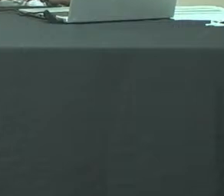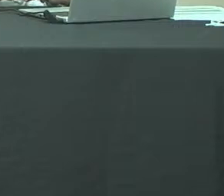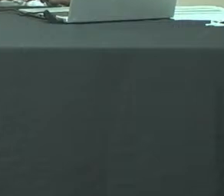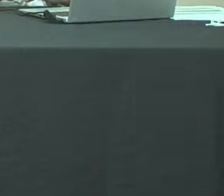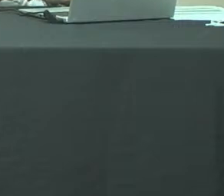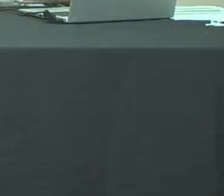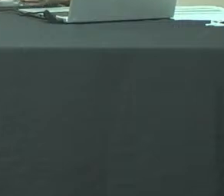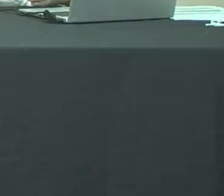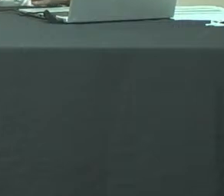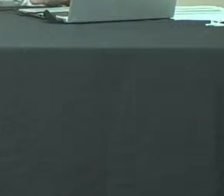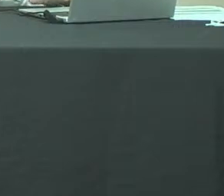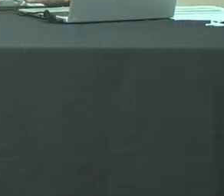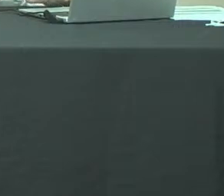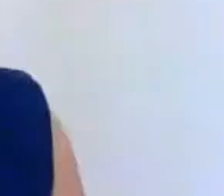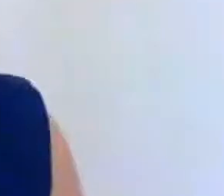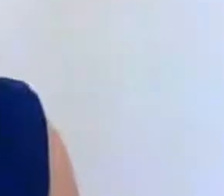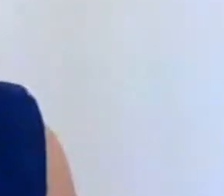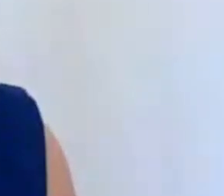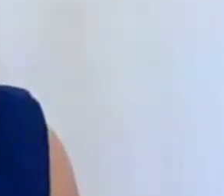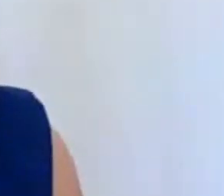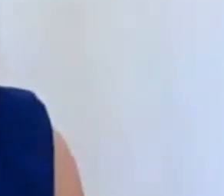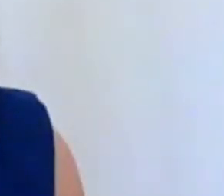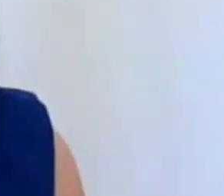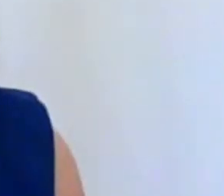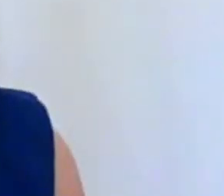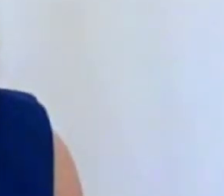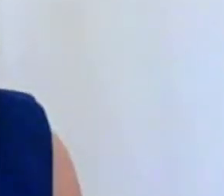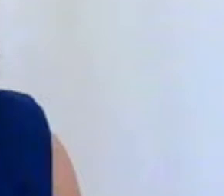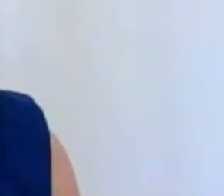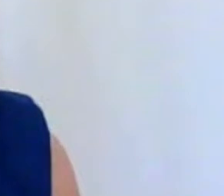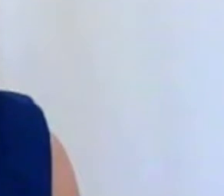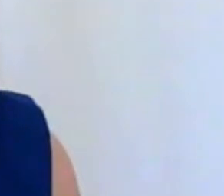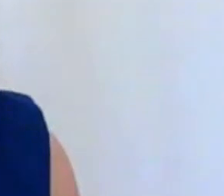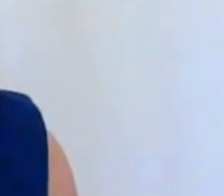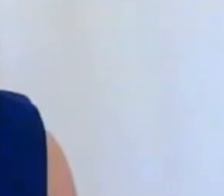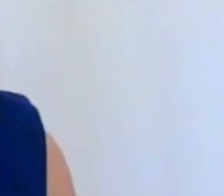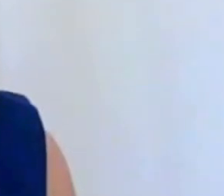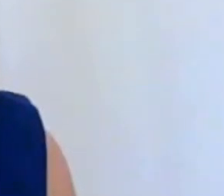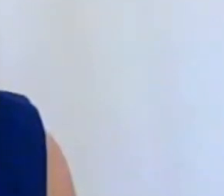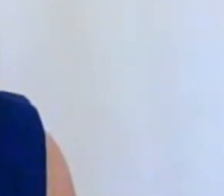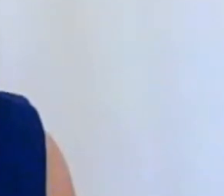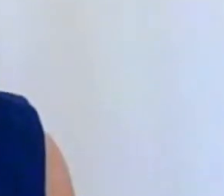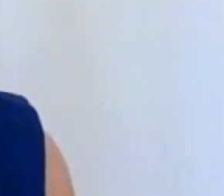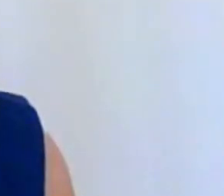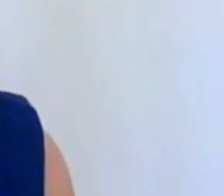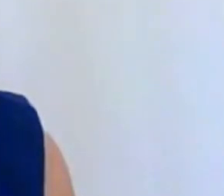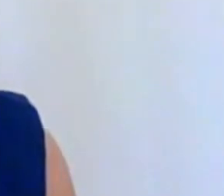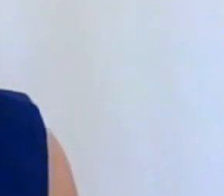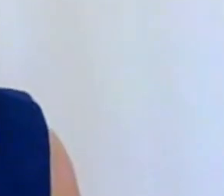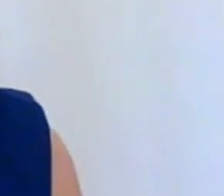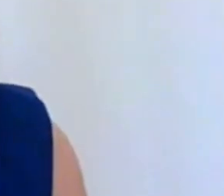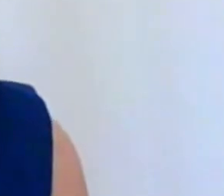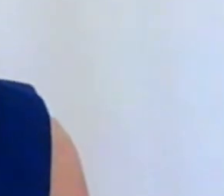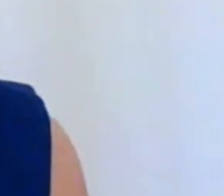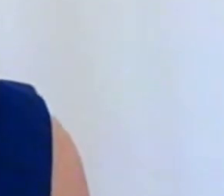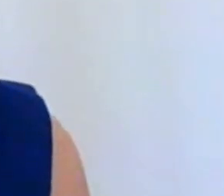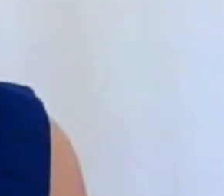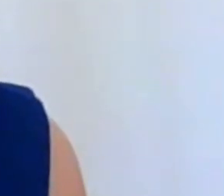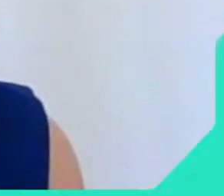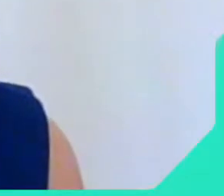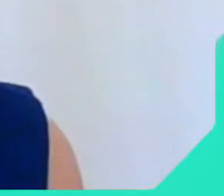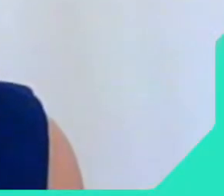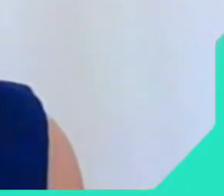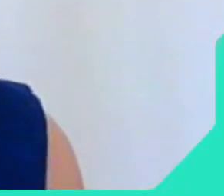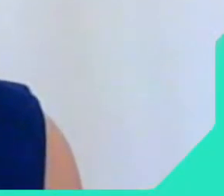Bueno, muy buenos días. Les damos la bienvenida a este nuevo día